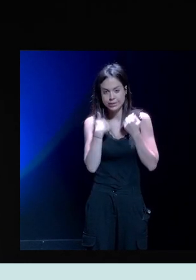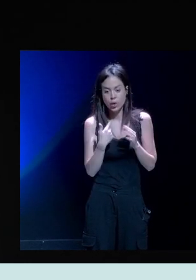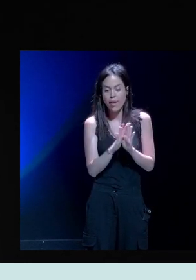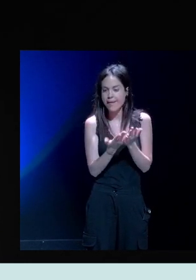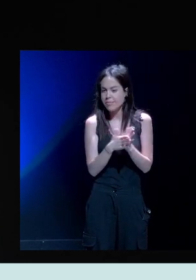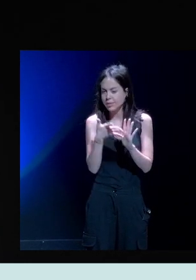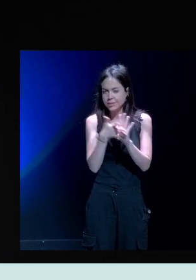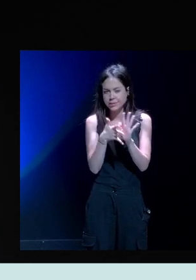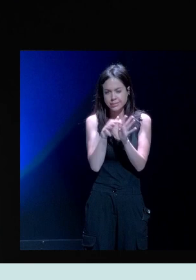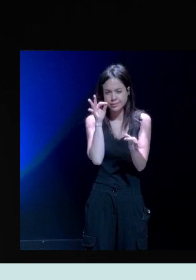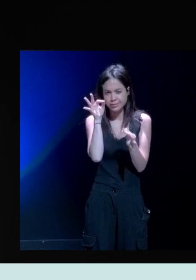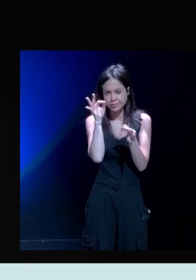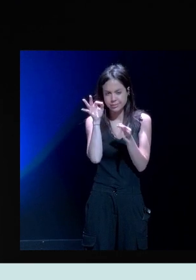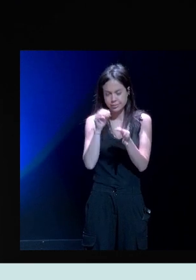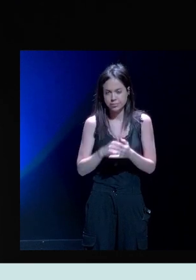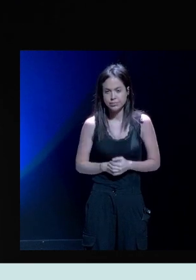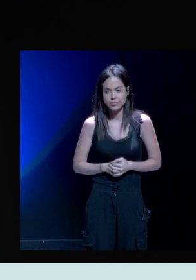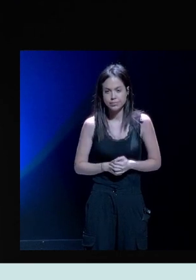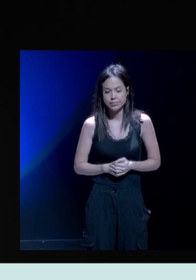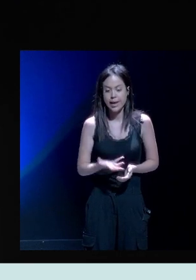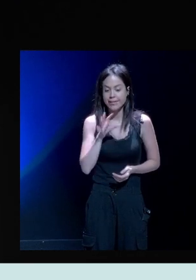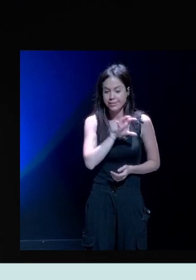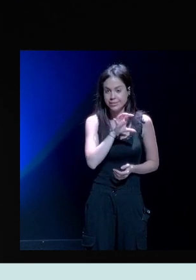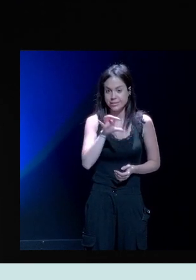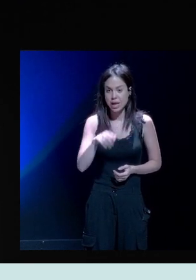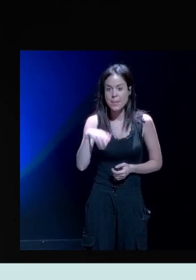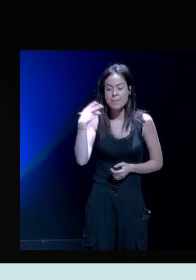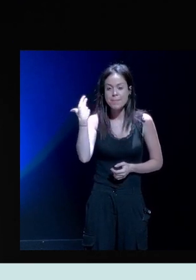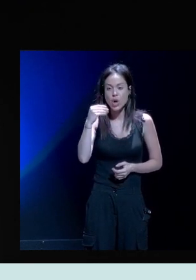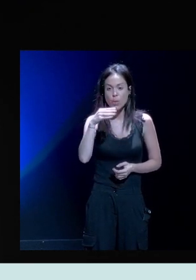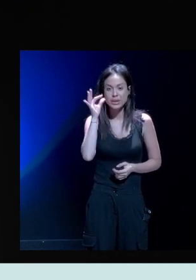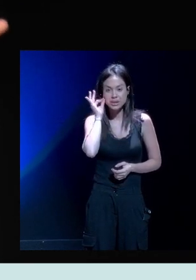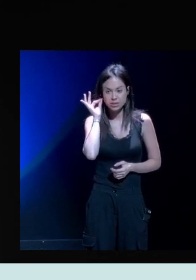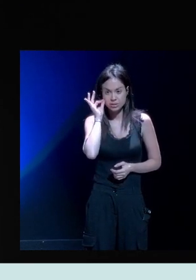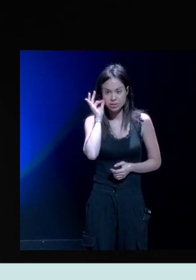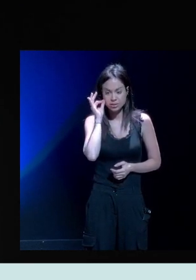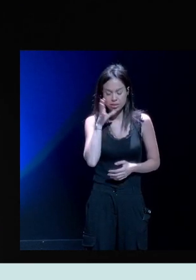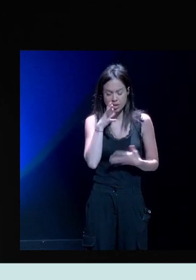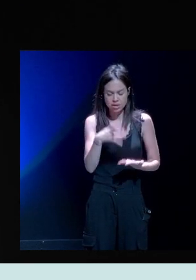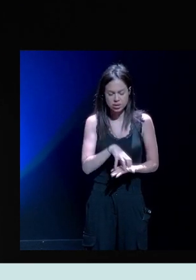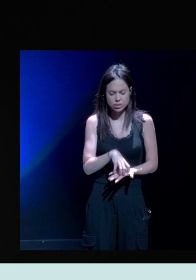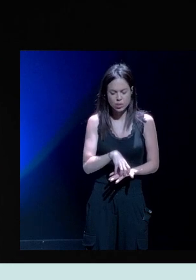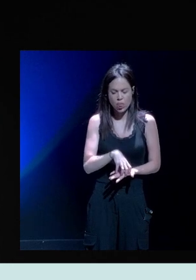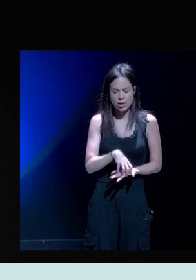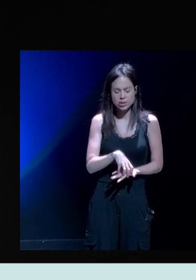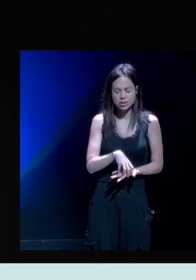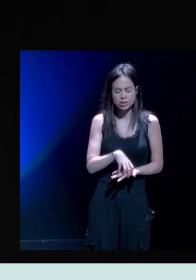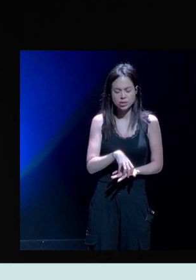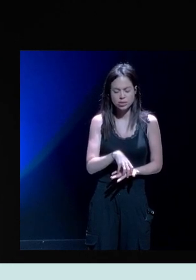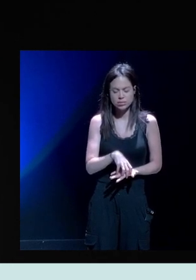libro. En estos países, las mujeres jóvenes hoy por hoy dudan